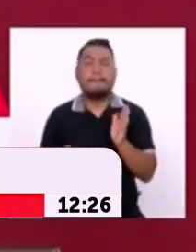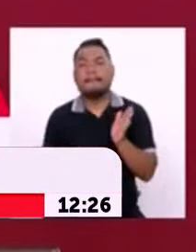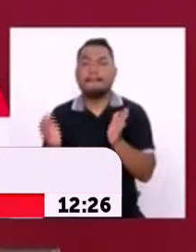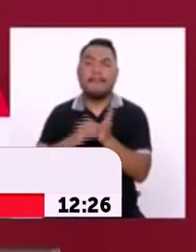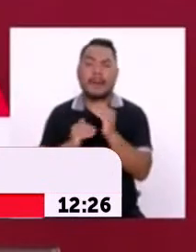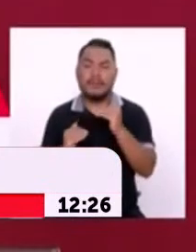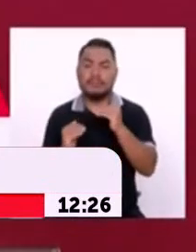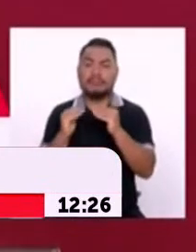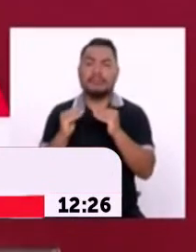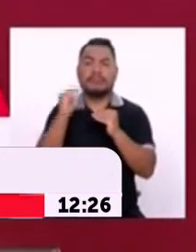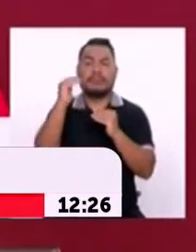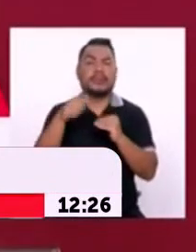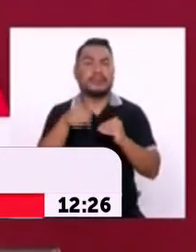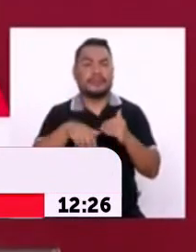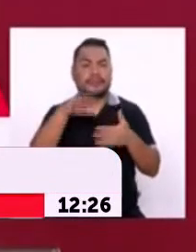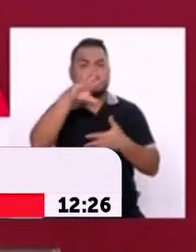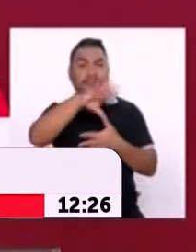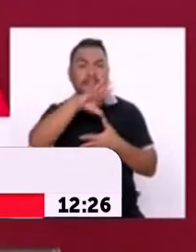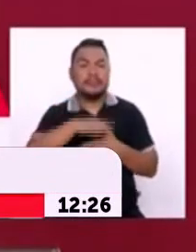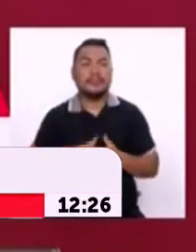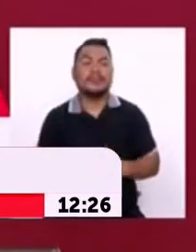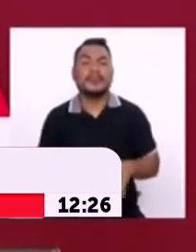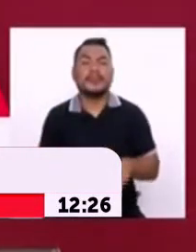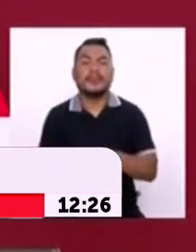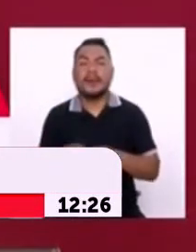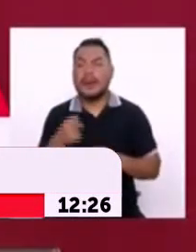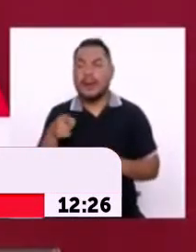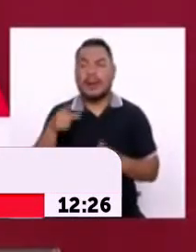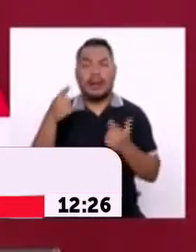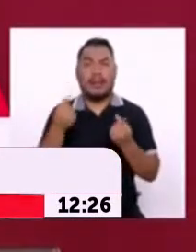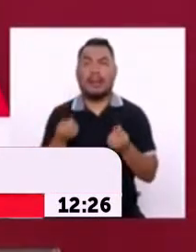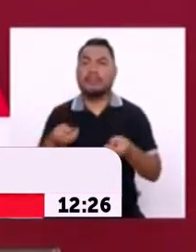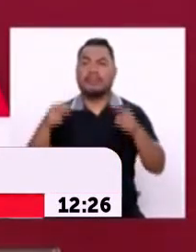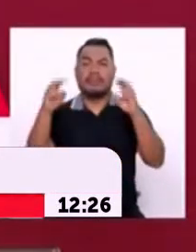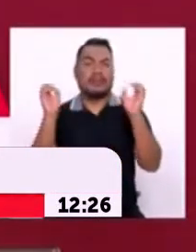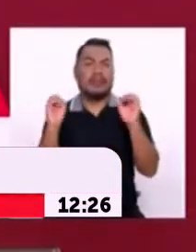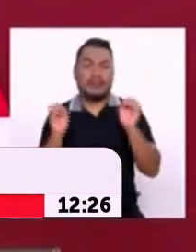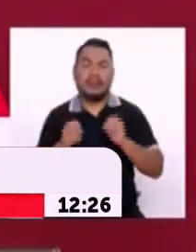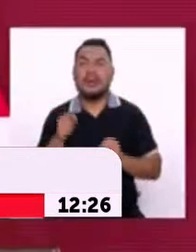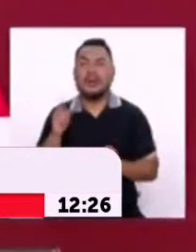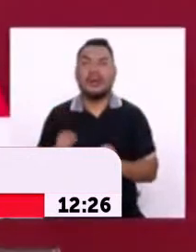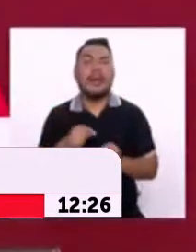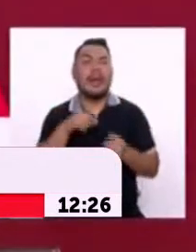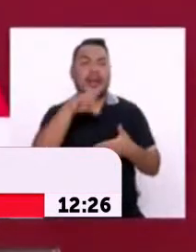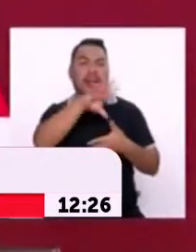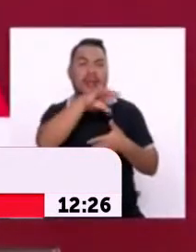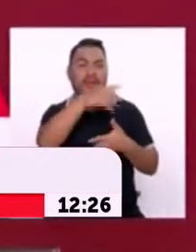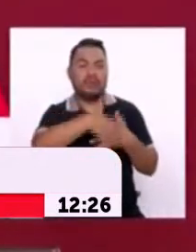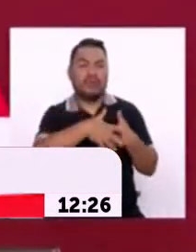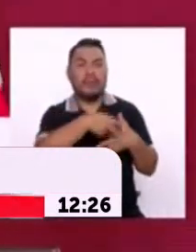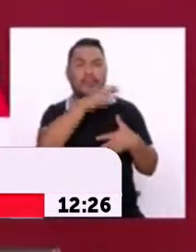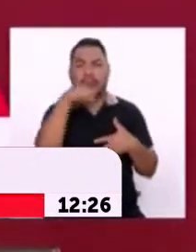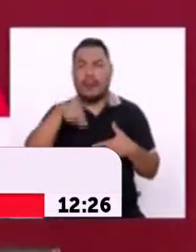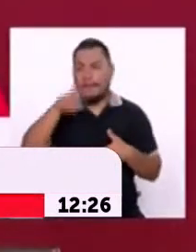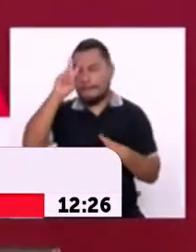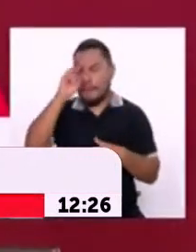crecimiento en la región y con la menor inflación de América Latina.